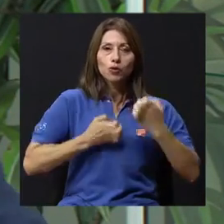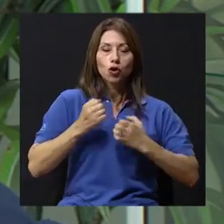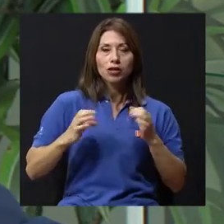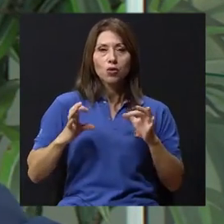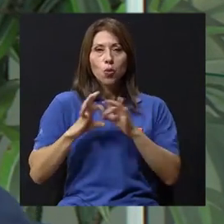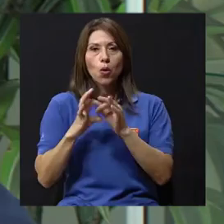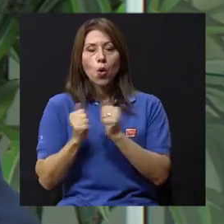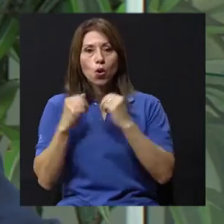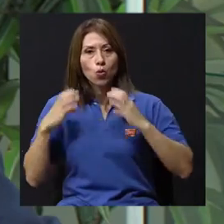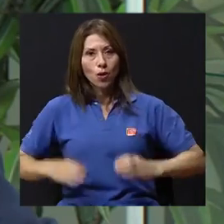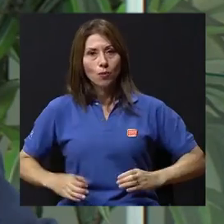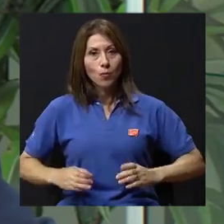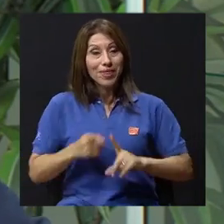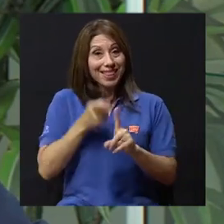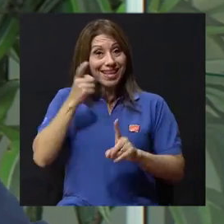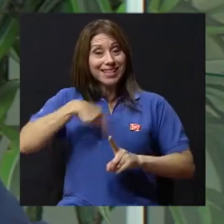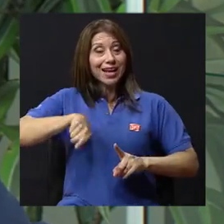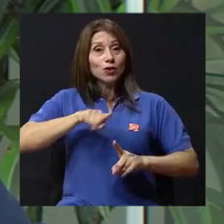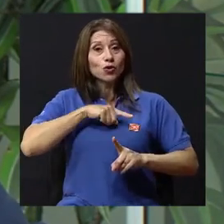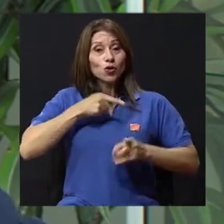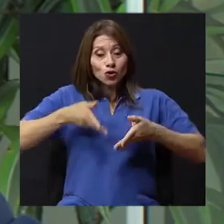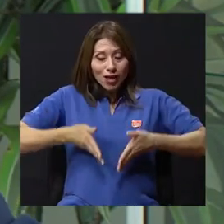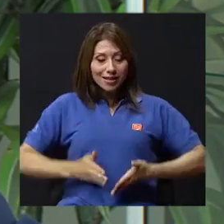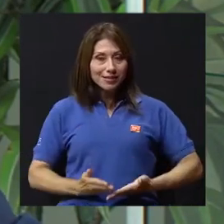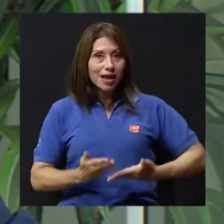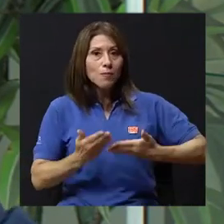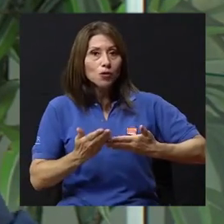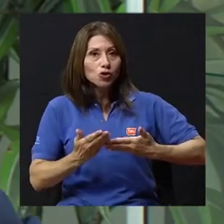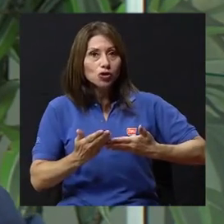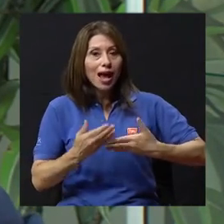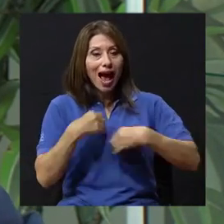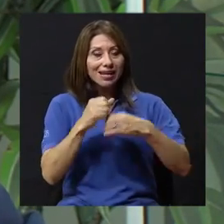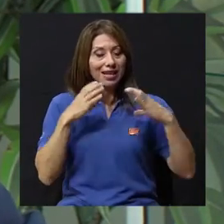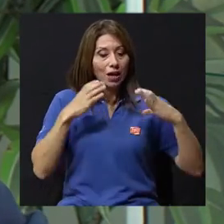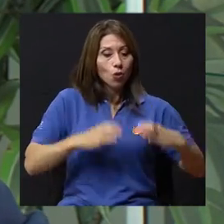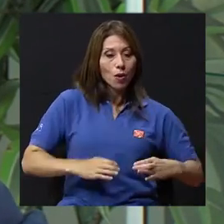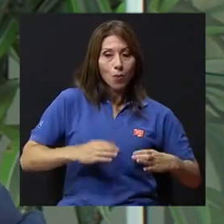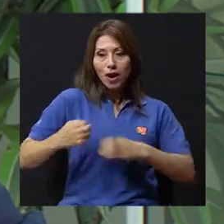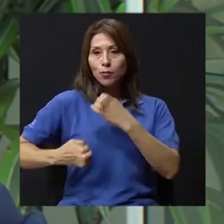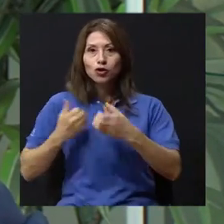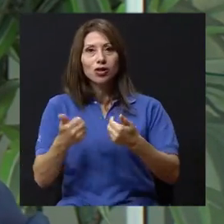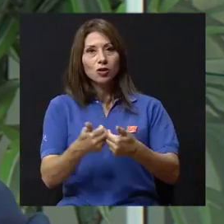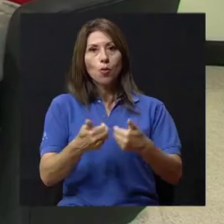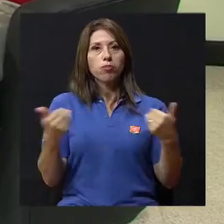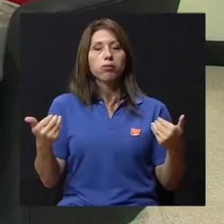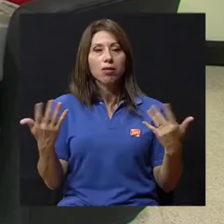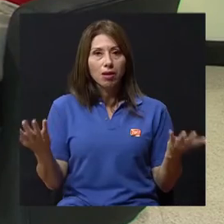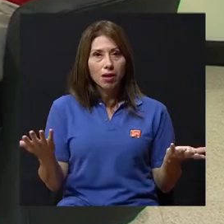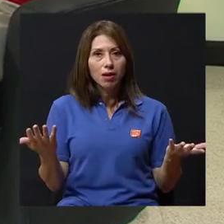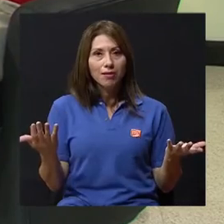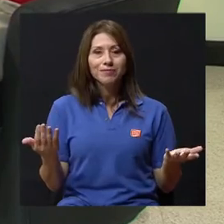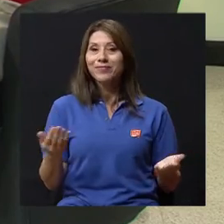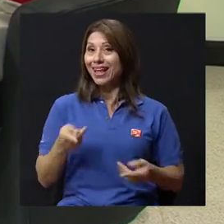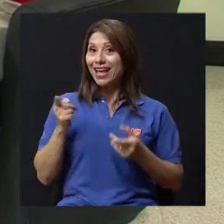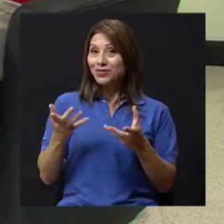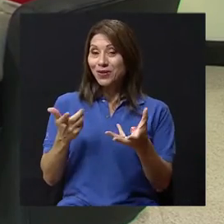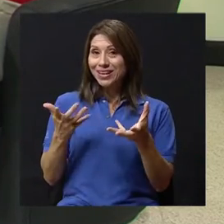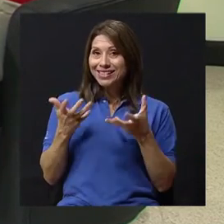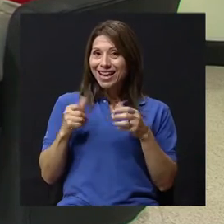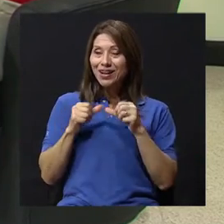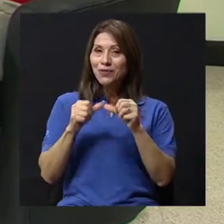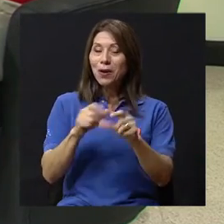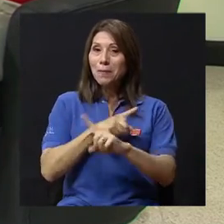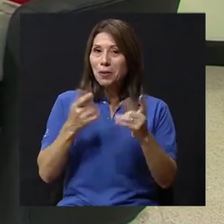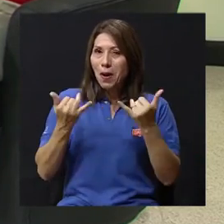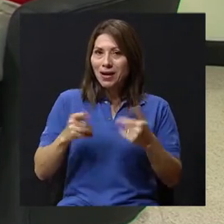cuerpo. A nosotros desde que nacemos nos desconectan con las emociones y con el cuerpo. Don Álvaro, tal vez esa es la parte a la que yo quisiera llegar,